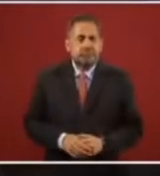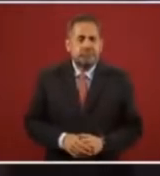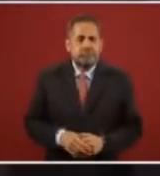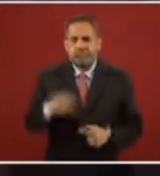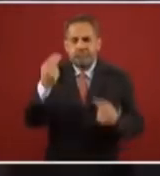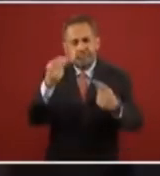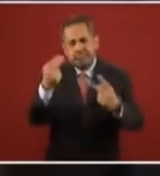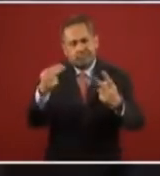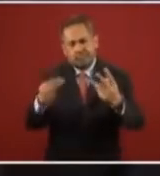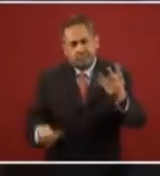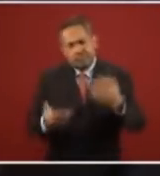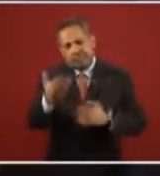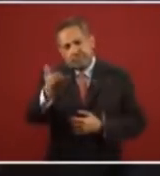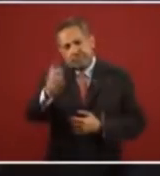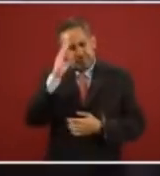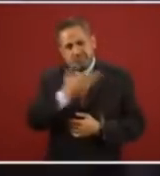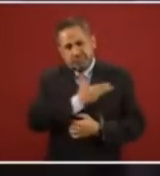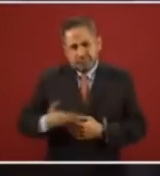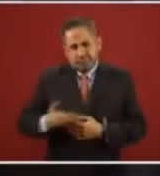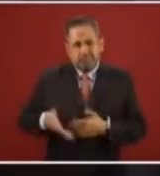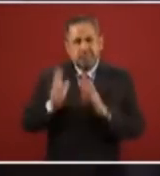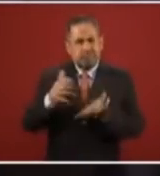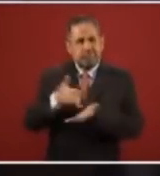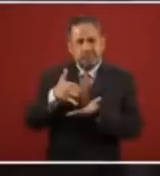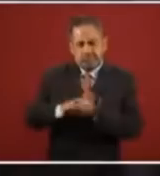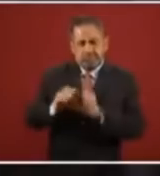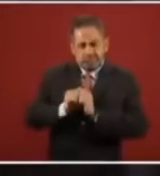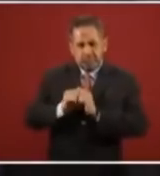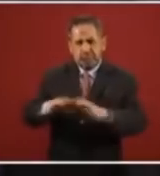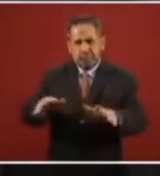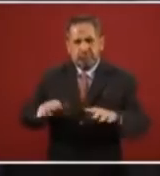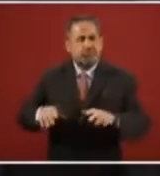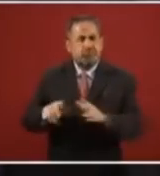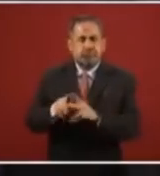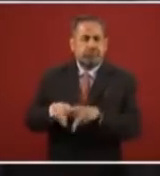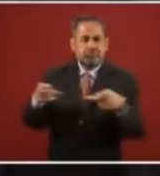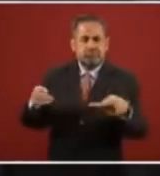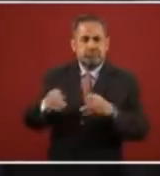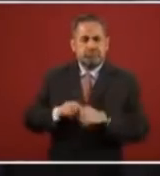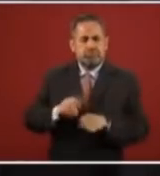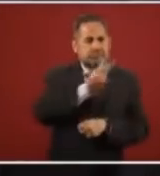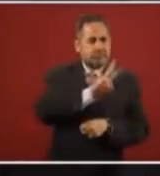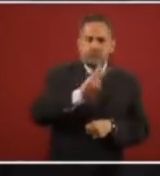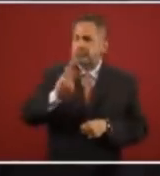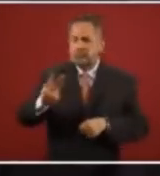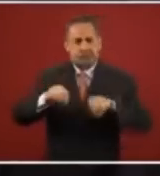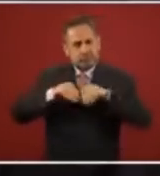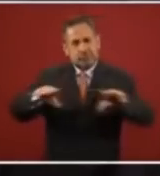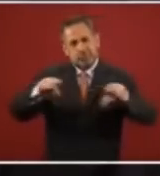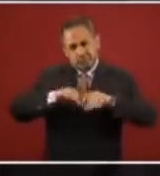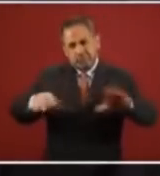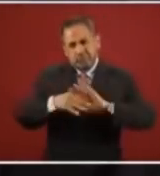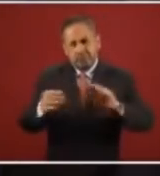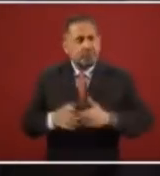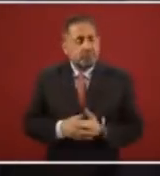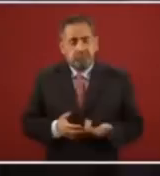Nombres hay muchos, señor presidente, esto lo he publicado en el Barlovento, es mi página web, y